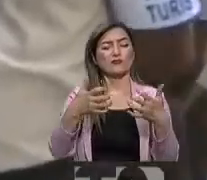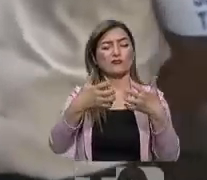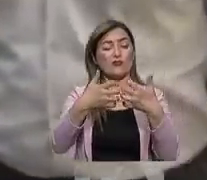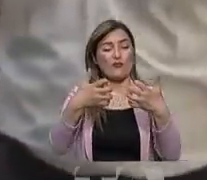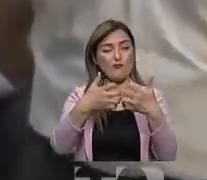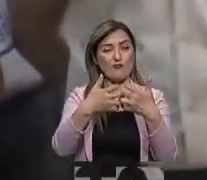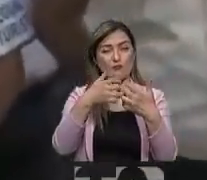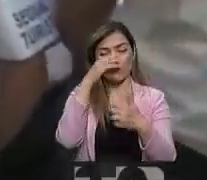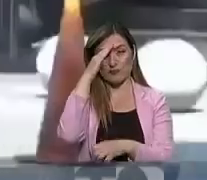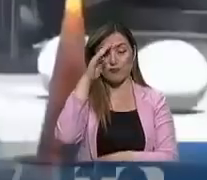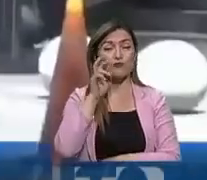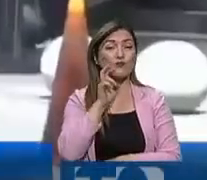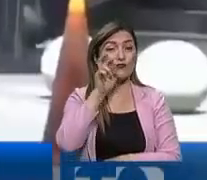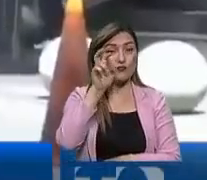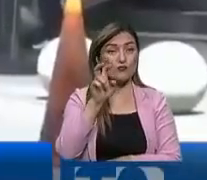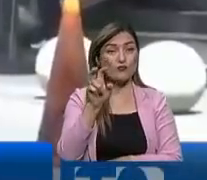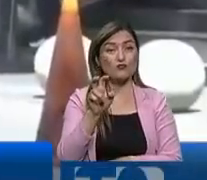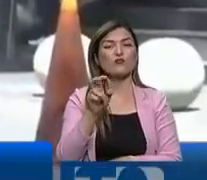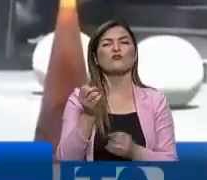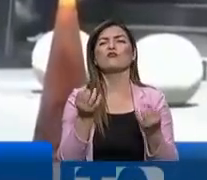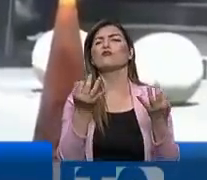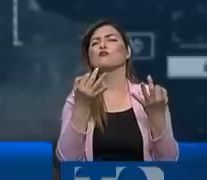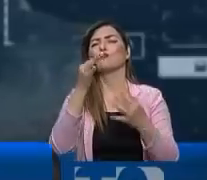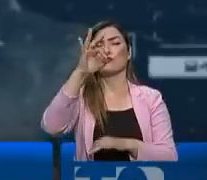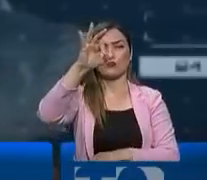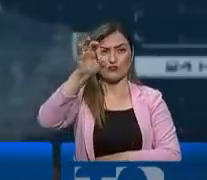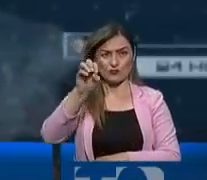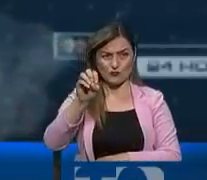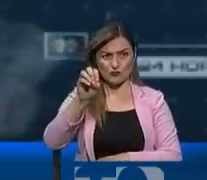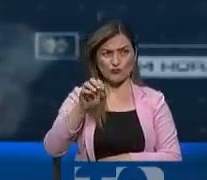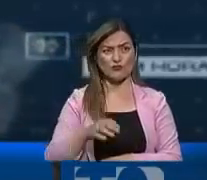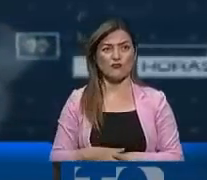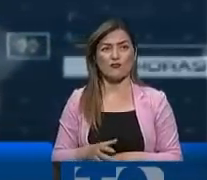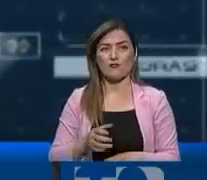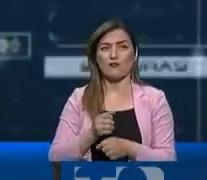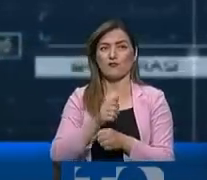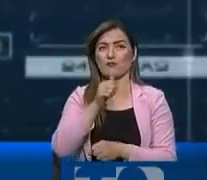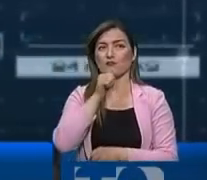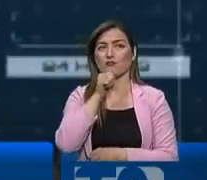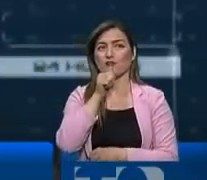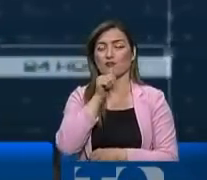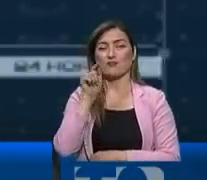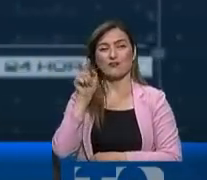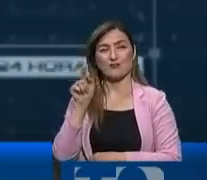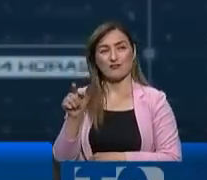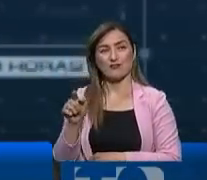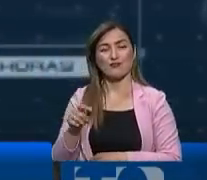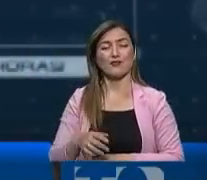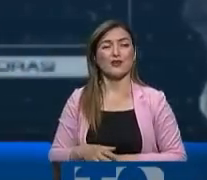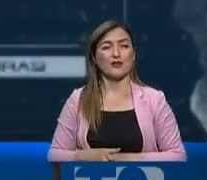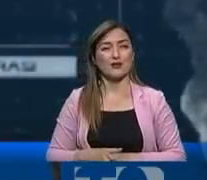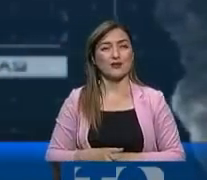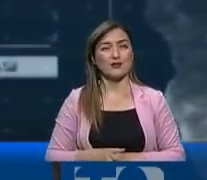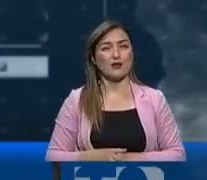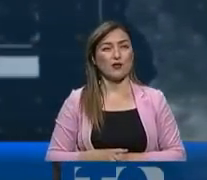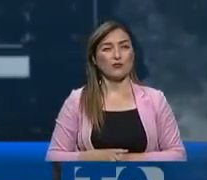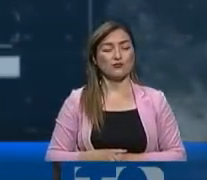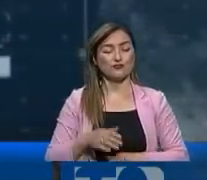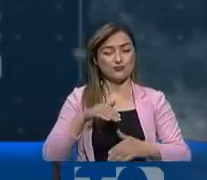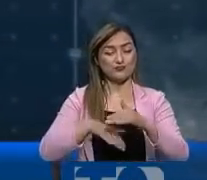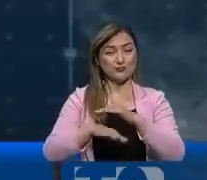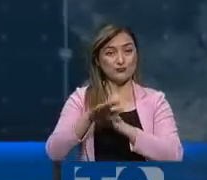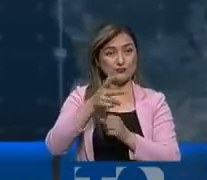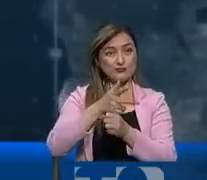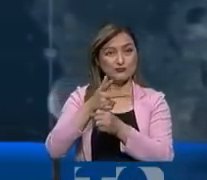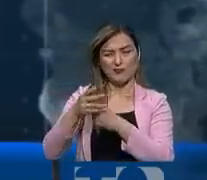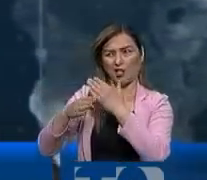de policía turística con 90 agentes especializados. Aquí incluso hay seguridad privada que en su momento hasta le puso resistencia al ingreso